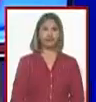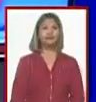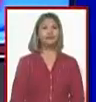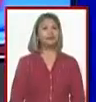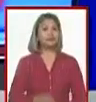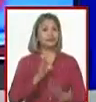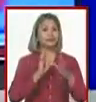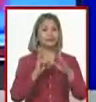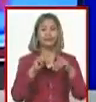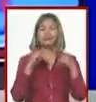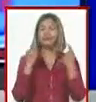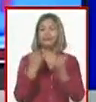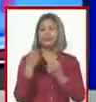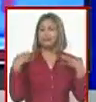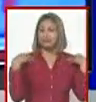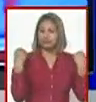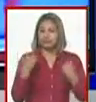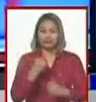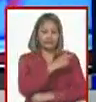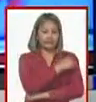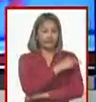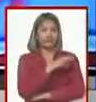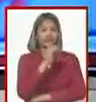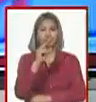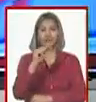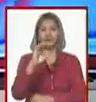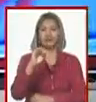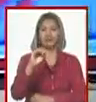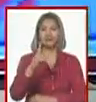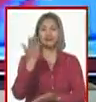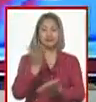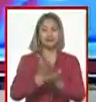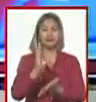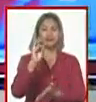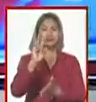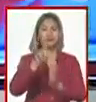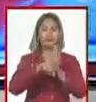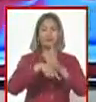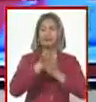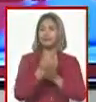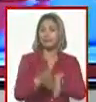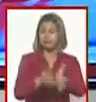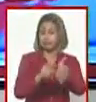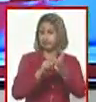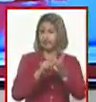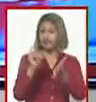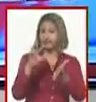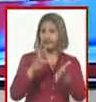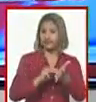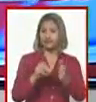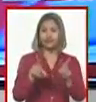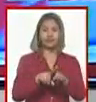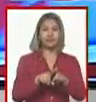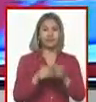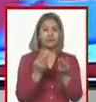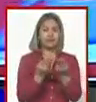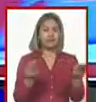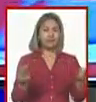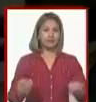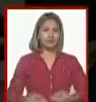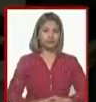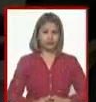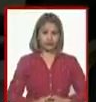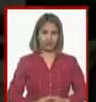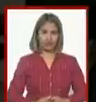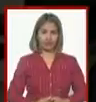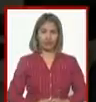hablamos del sector salud porque el hospital oncológico ha ingresado en un paro de 72 horas de exigen ítems y también insumos